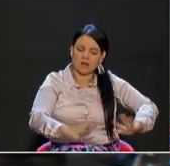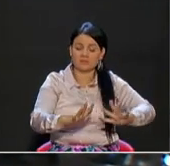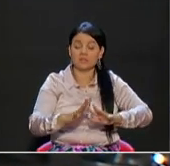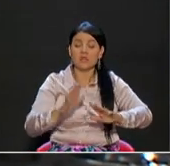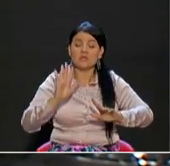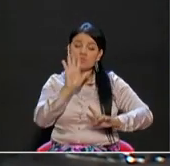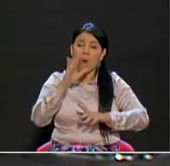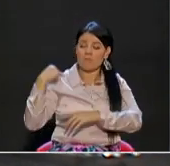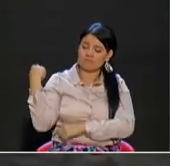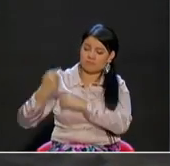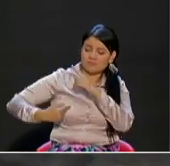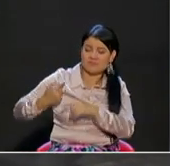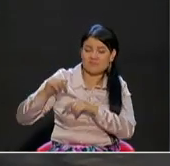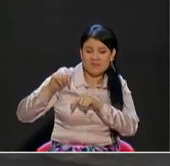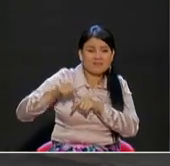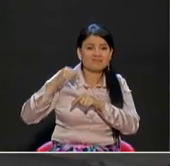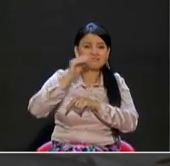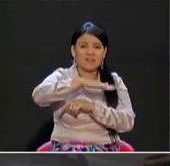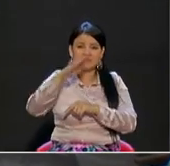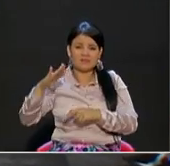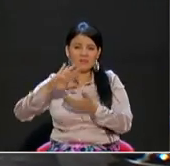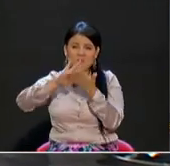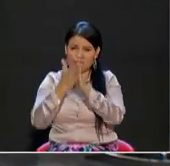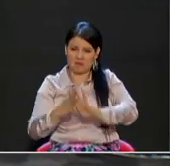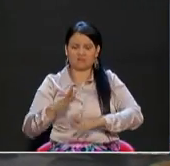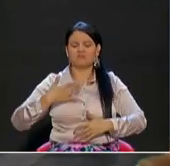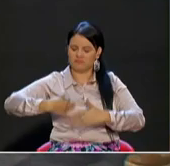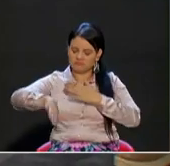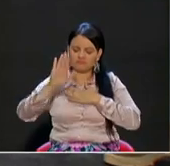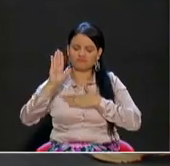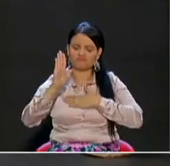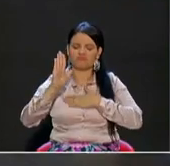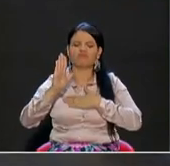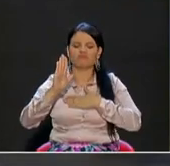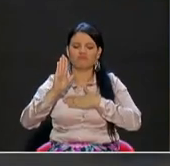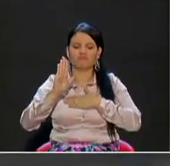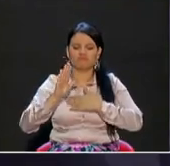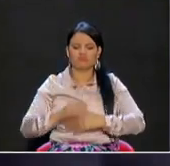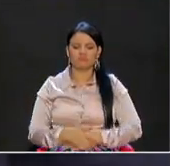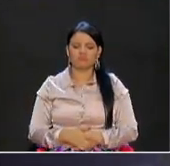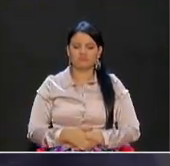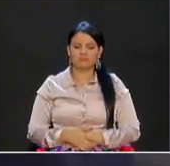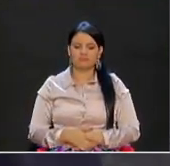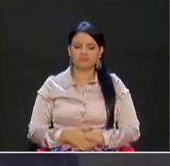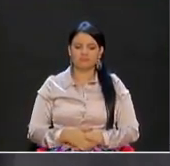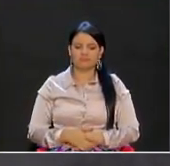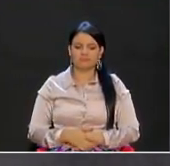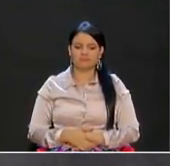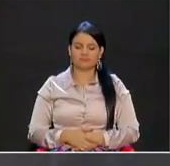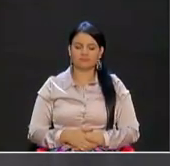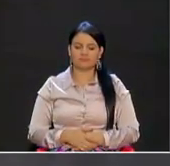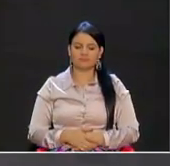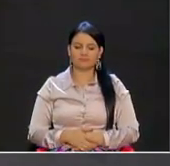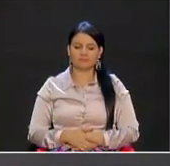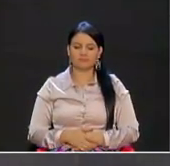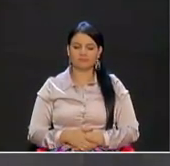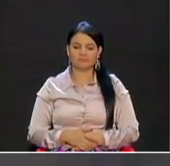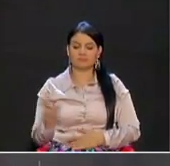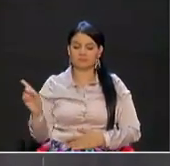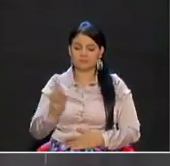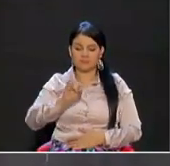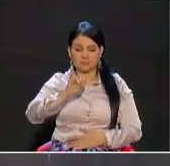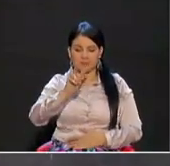paz en antioquia lo acompañaré y cumpliré con lo que fue pactado que le responde a la periodista del colombiano candidatura de